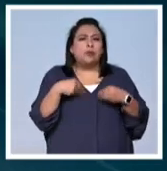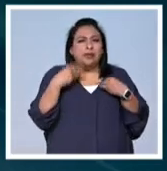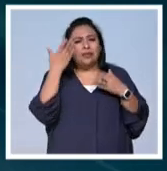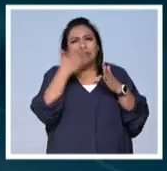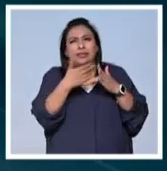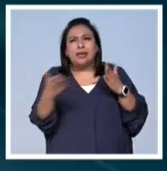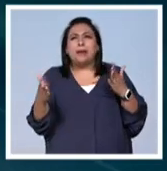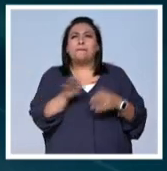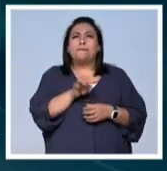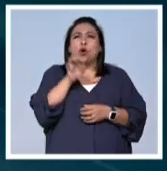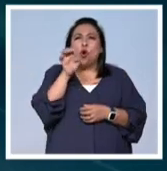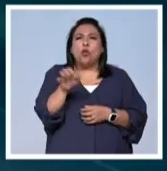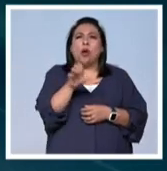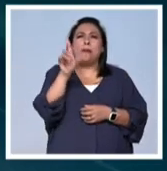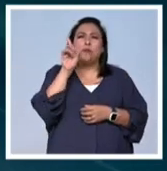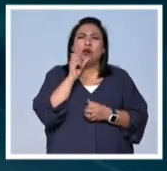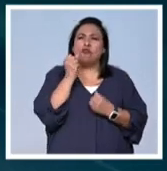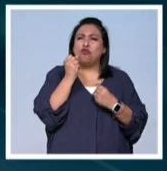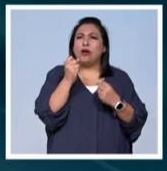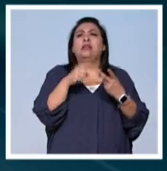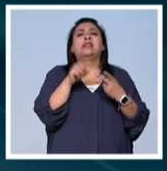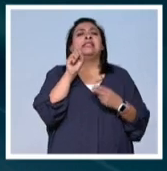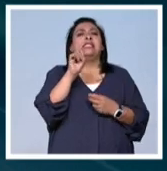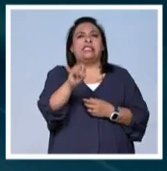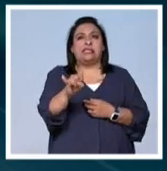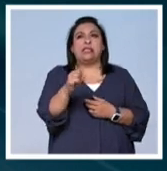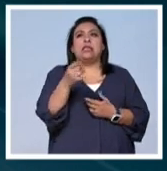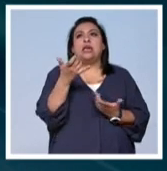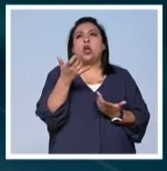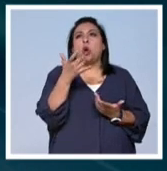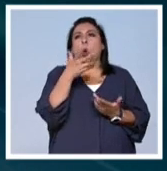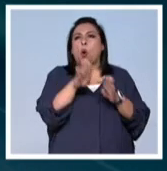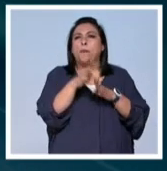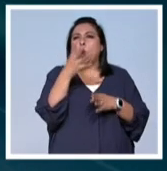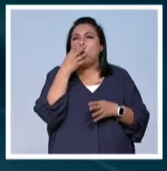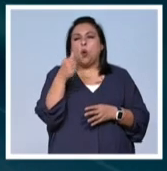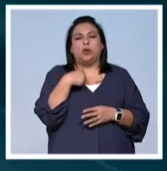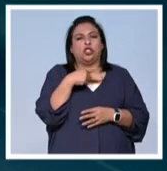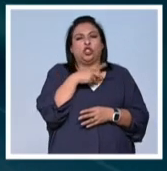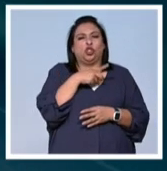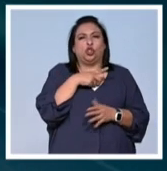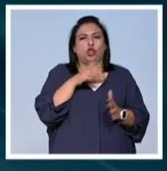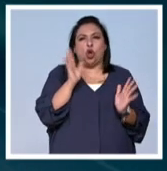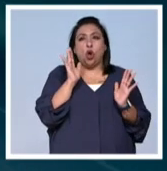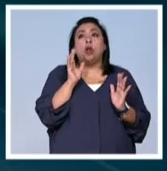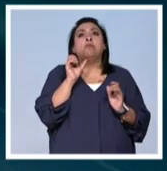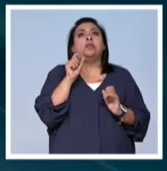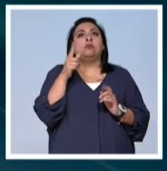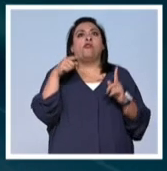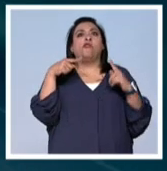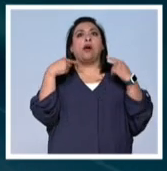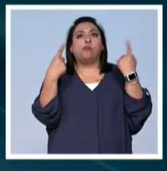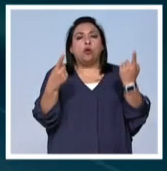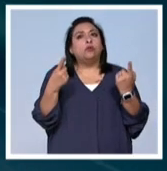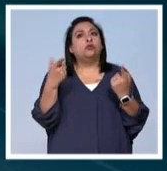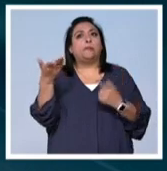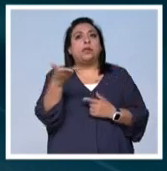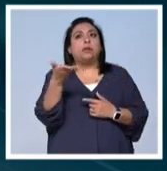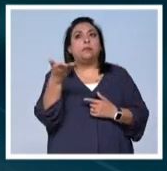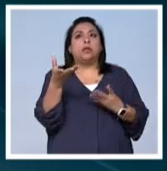época de misoginia máxima era efectivamente un lobo estepario un Lobo solitario y al mismo tiempo muy famoso y muy